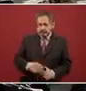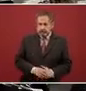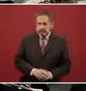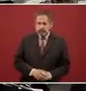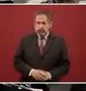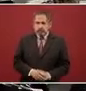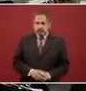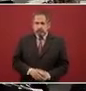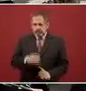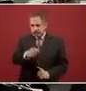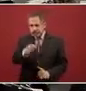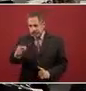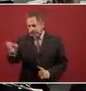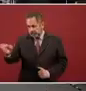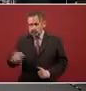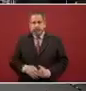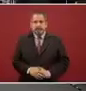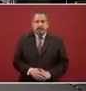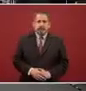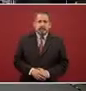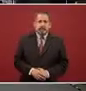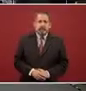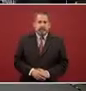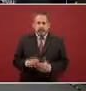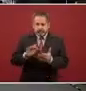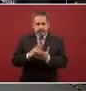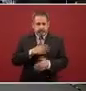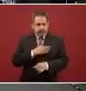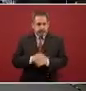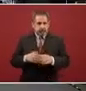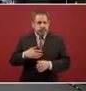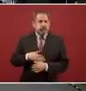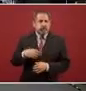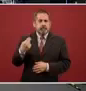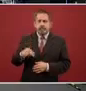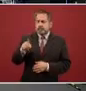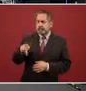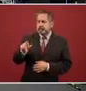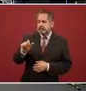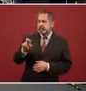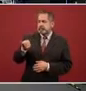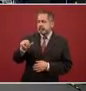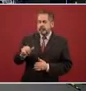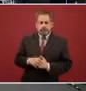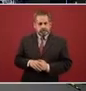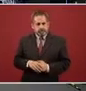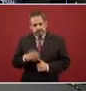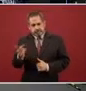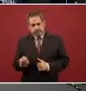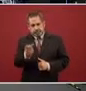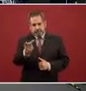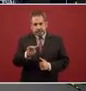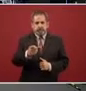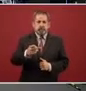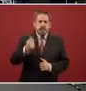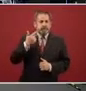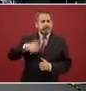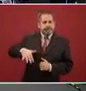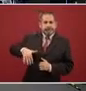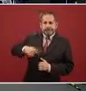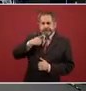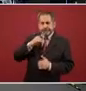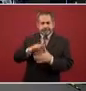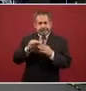favor, usted y usted y usted y usted. Gracias, buenas tardes. Karina Aguilar, del diario 24 Horas. Preguntarle, de acuerdo, usted señalaba hace unos momentos que